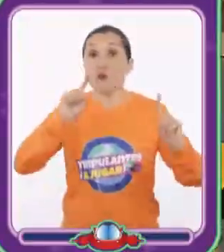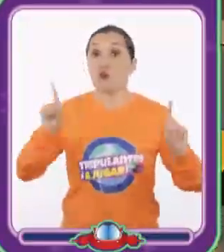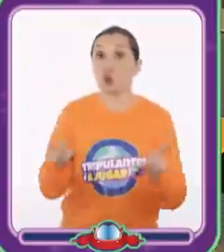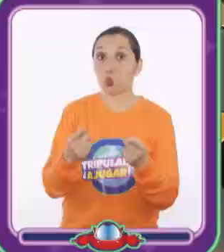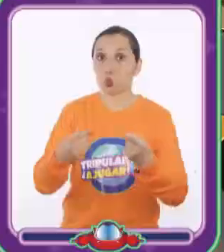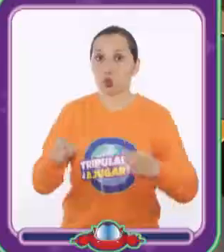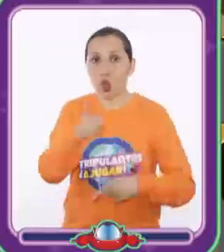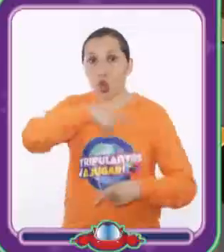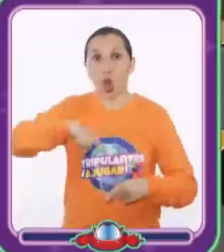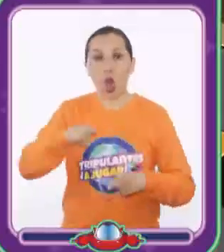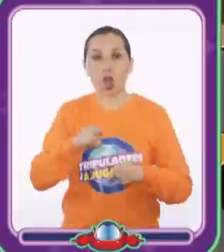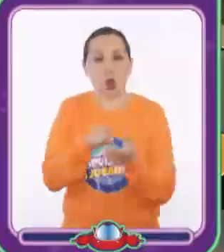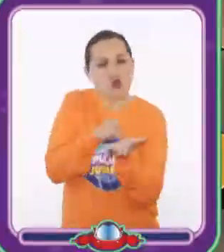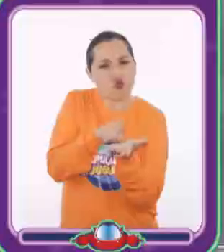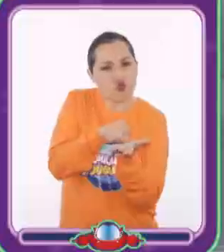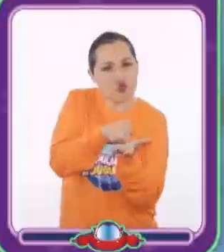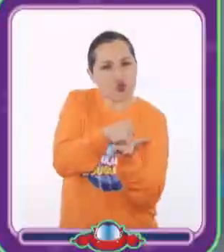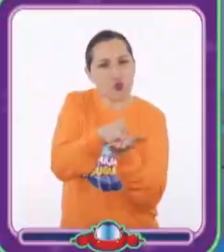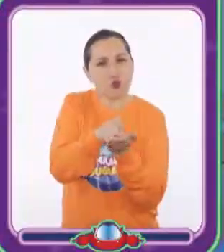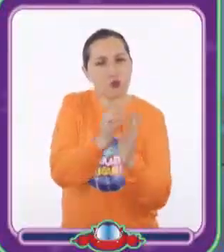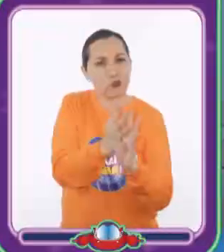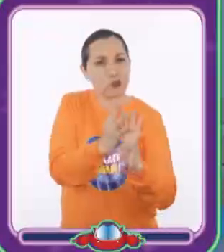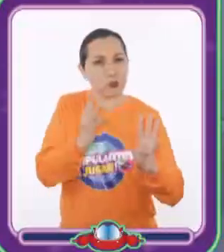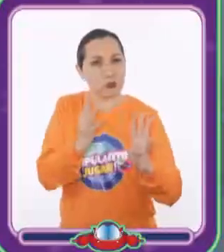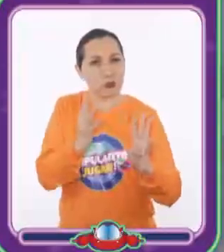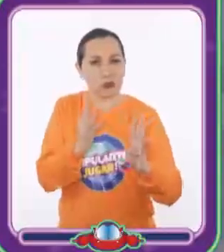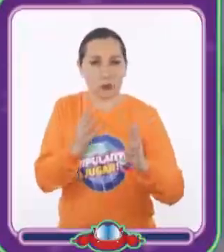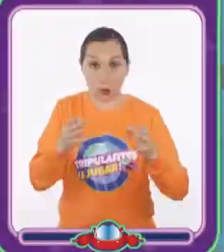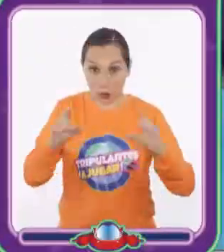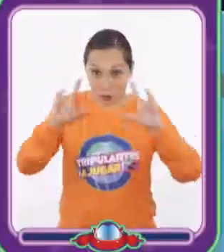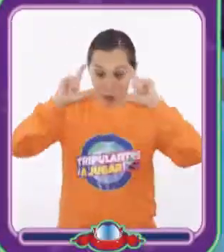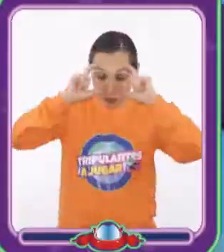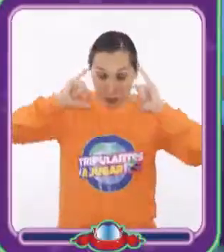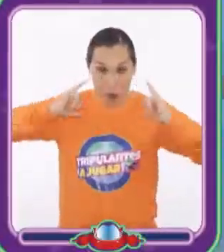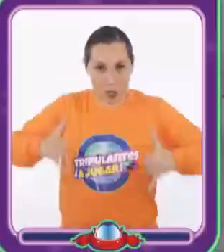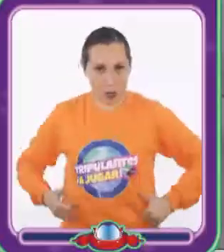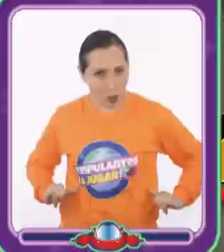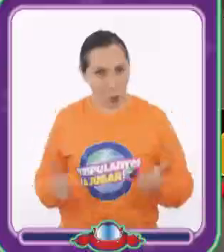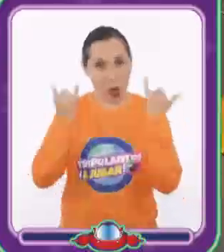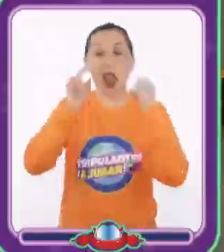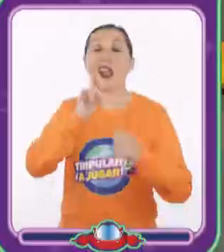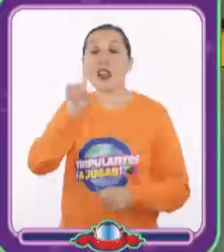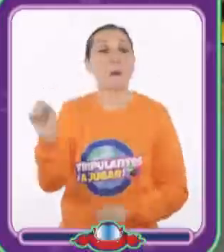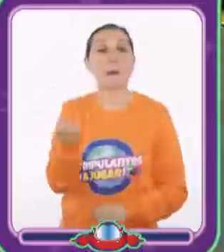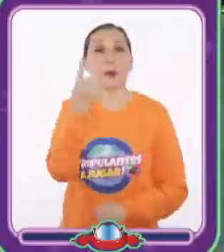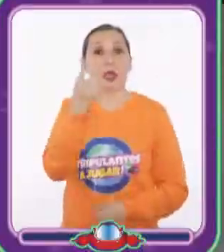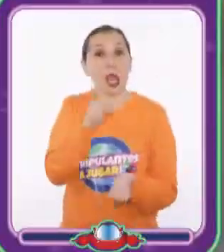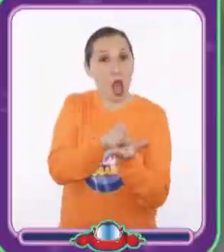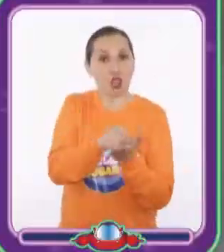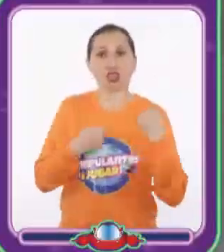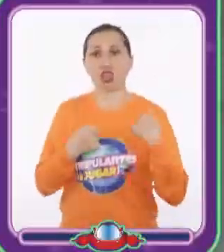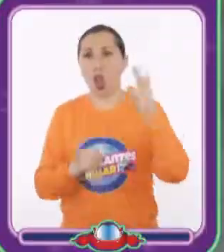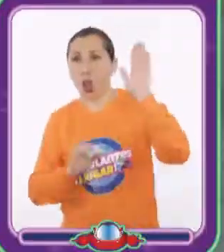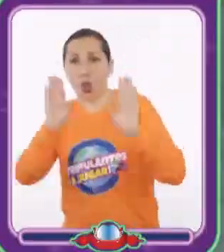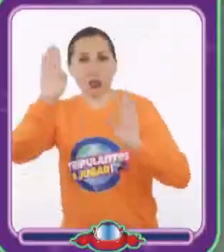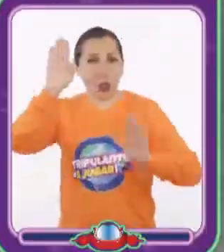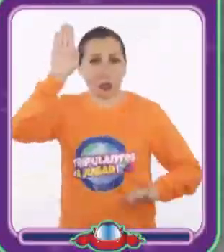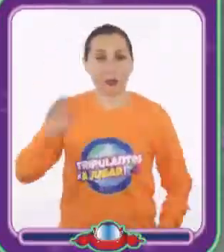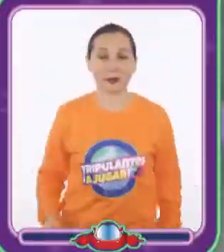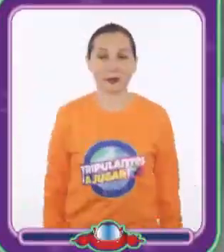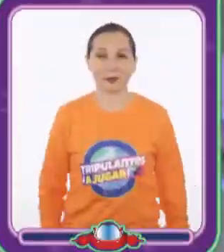entonces suena la música y hacemos una fila como hormiguitas. 3, 2, 1, tripulantes a jugar. ¿Quién va a ser la primera hormiga? ¿Quién yo, va yo,